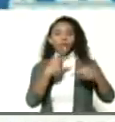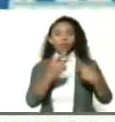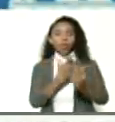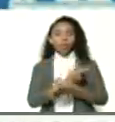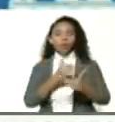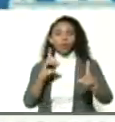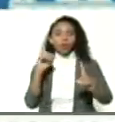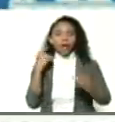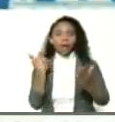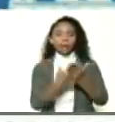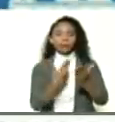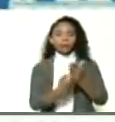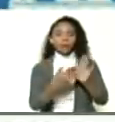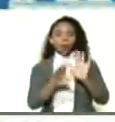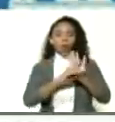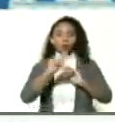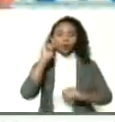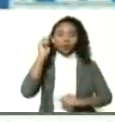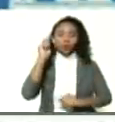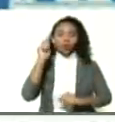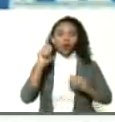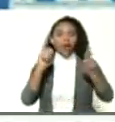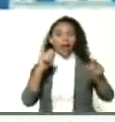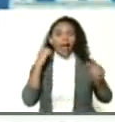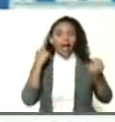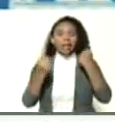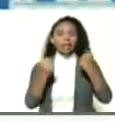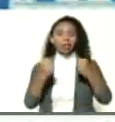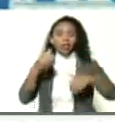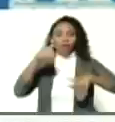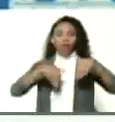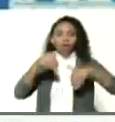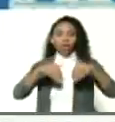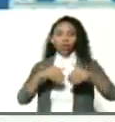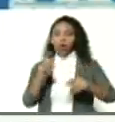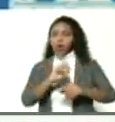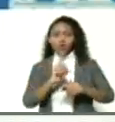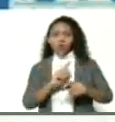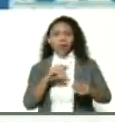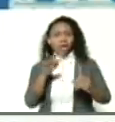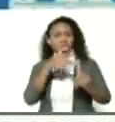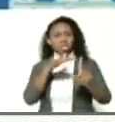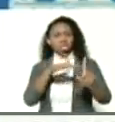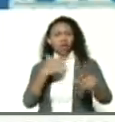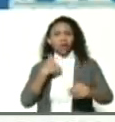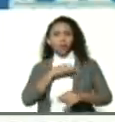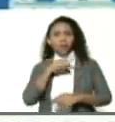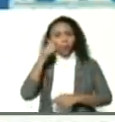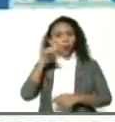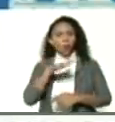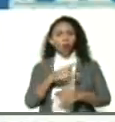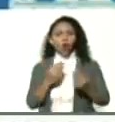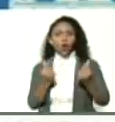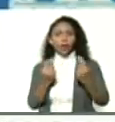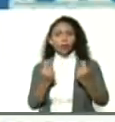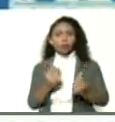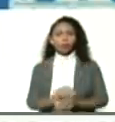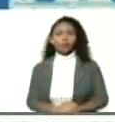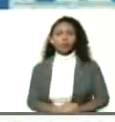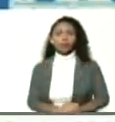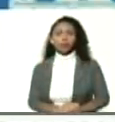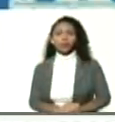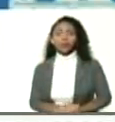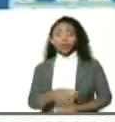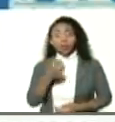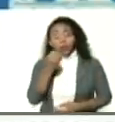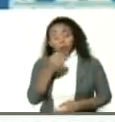democráticos que contempla nuestra Constitución, el ejercicio del voto, no para extorsionar a nuestro pueblo con los recursos.